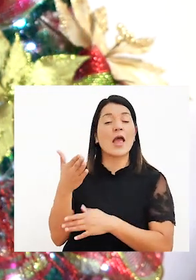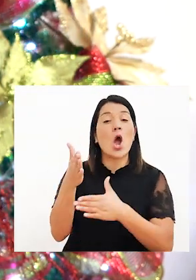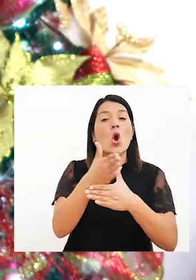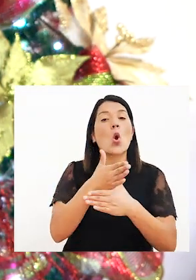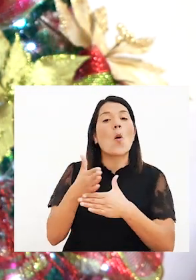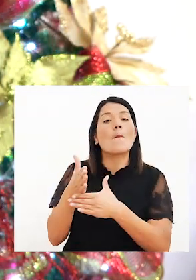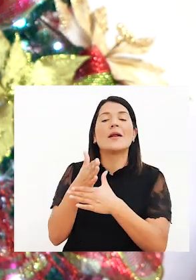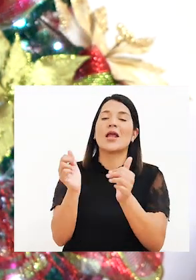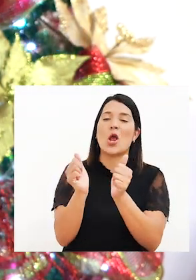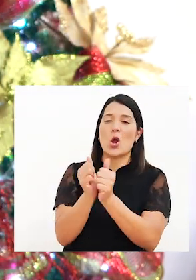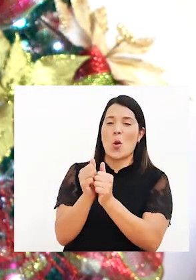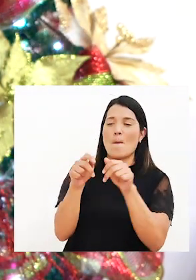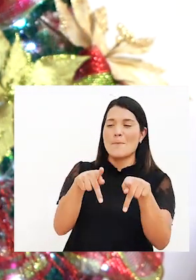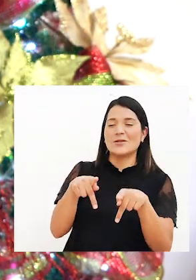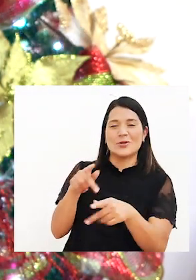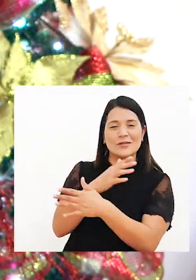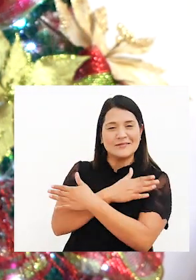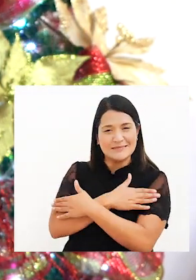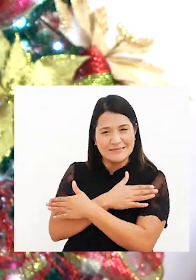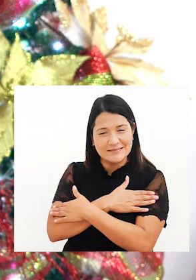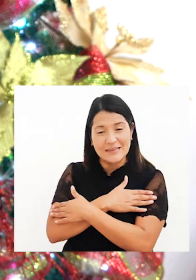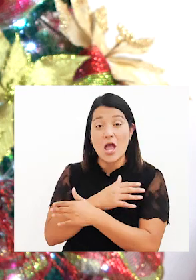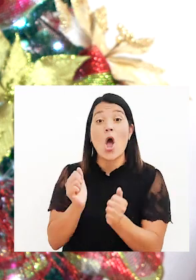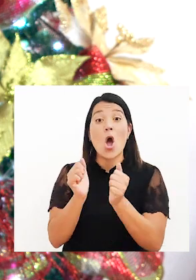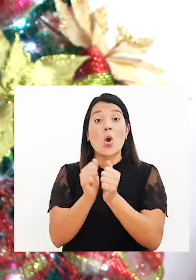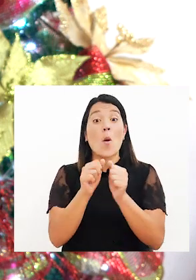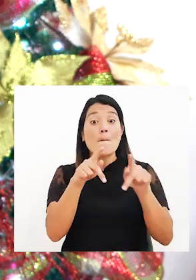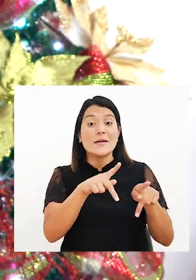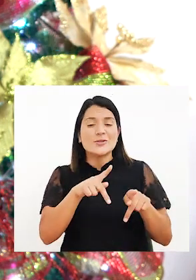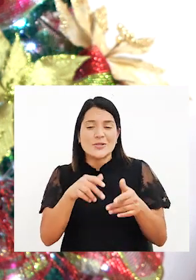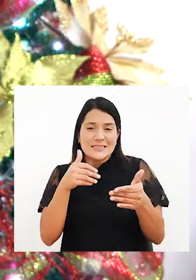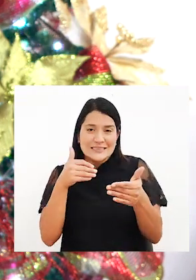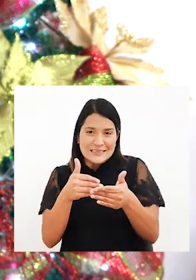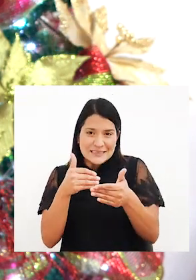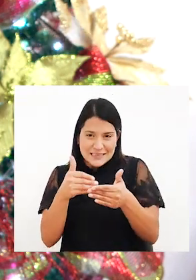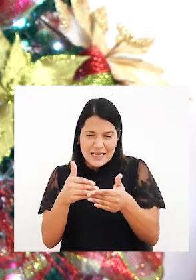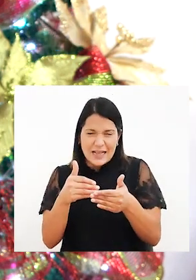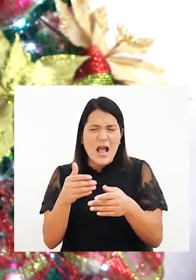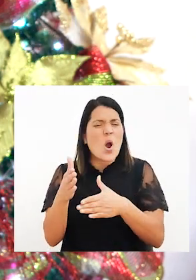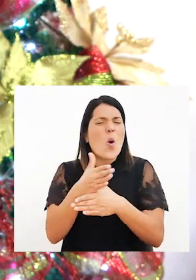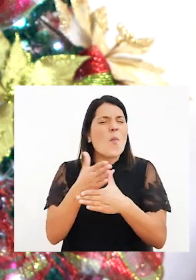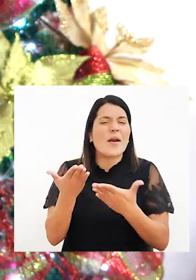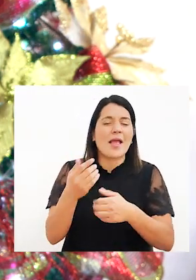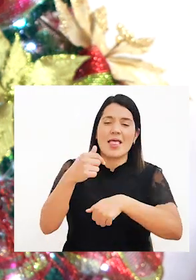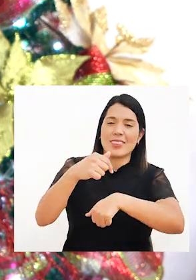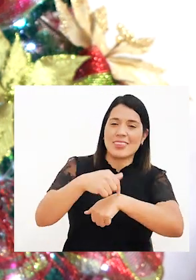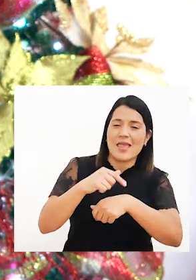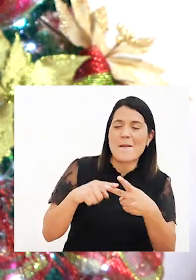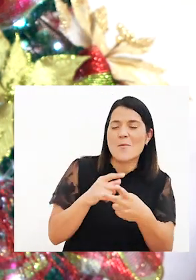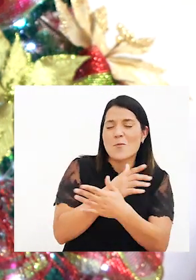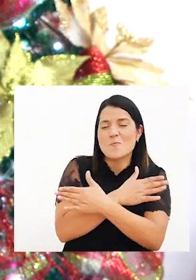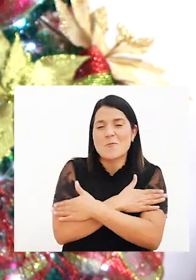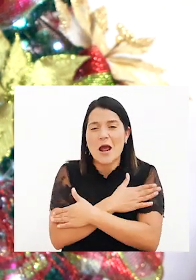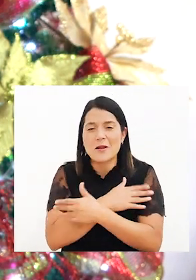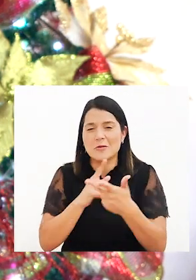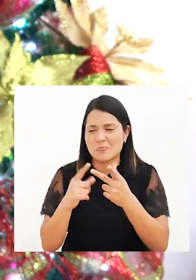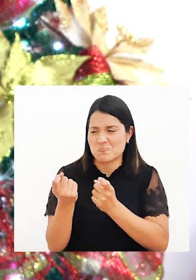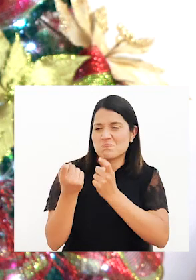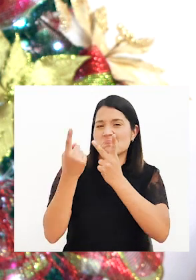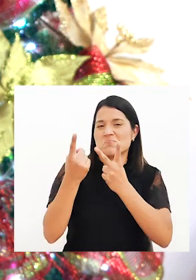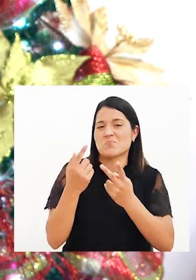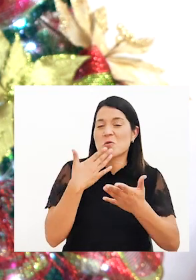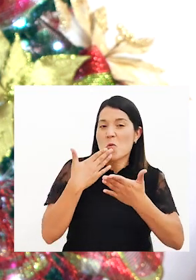con nuestros seres queridos y con las personas a nuestro alrededor tiempo, cariño, comprensión y